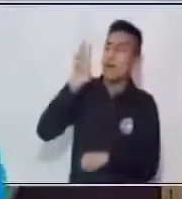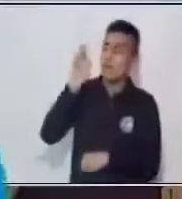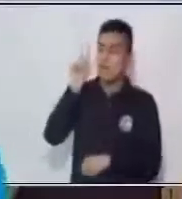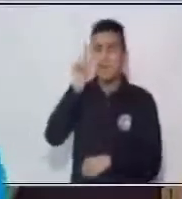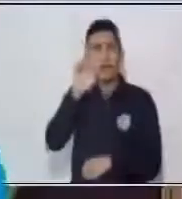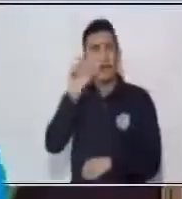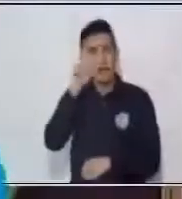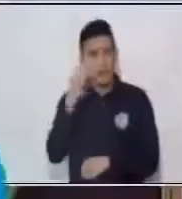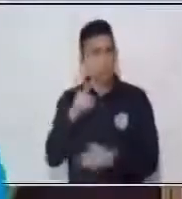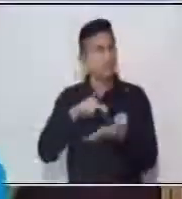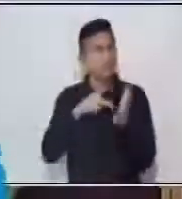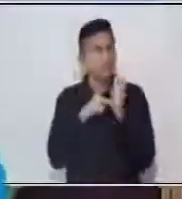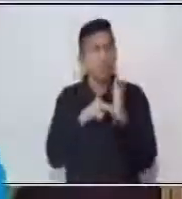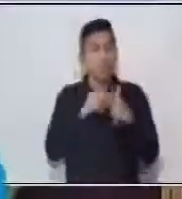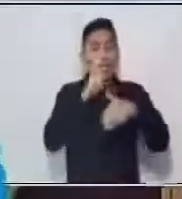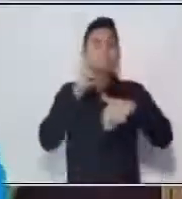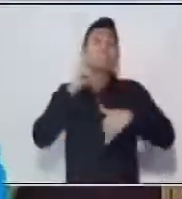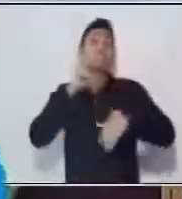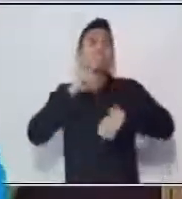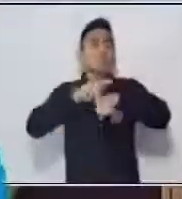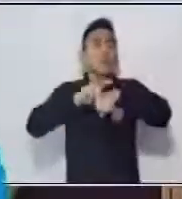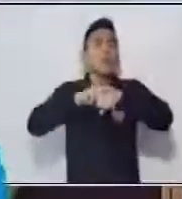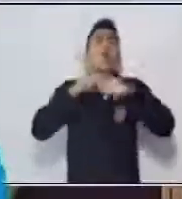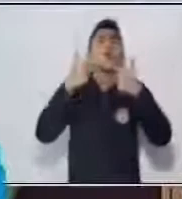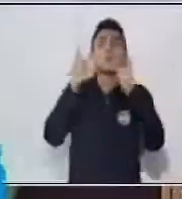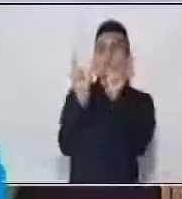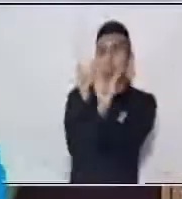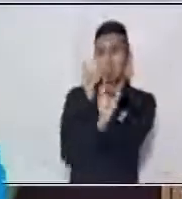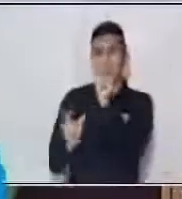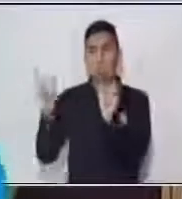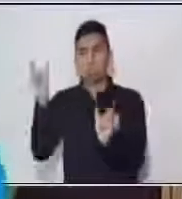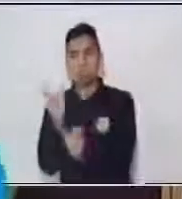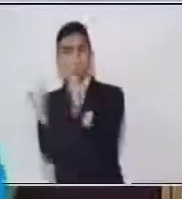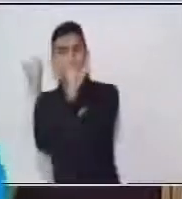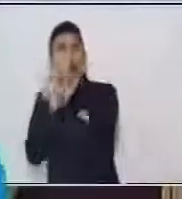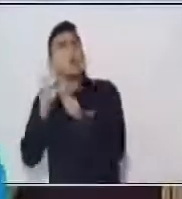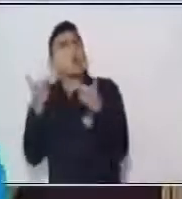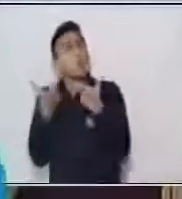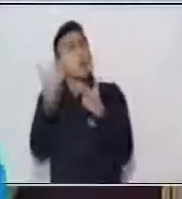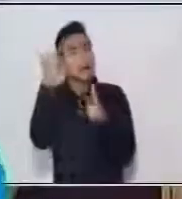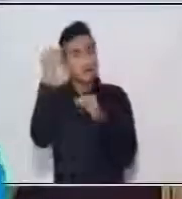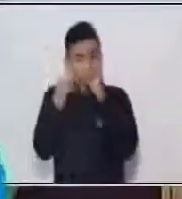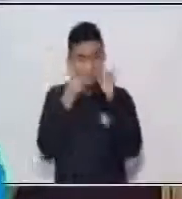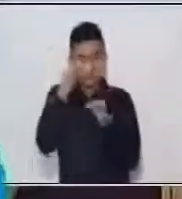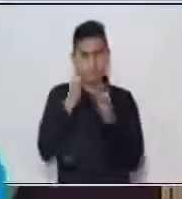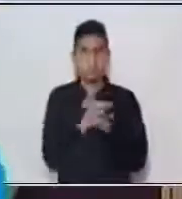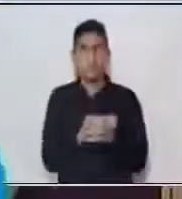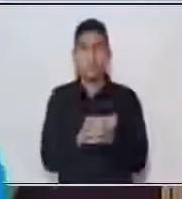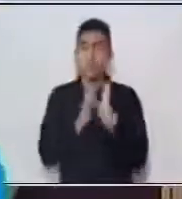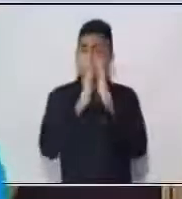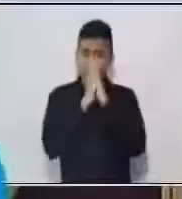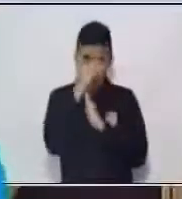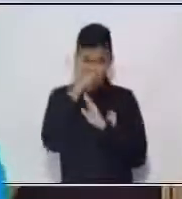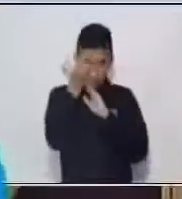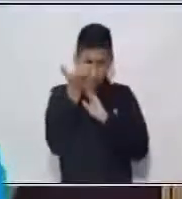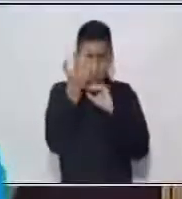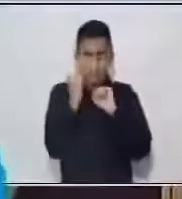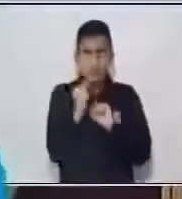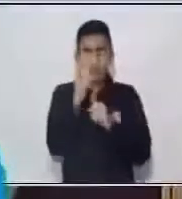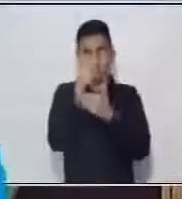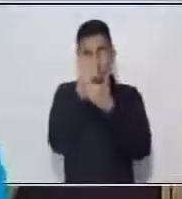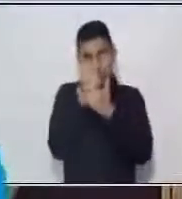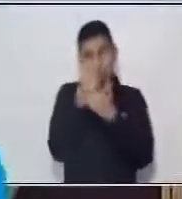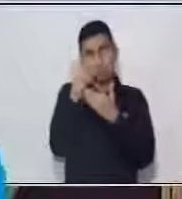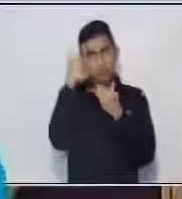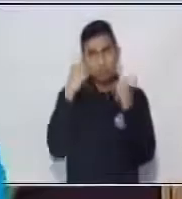que en este caso también hay formas, porque esto también tiene mucho que ver. Y te pido que me acompañes acá y